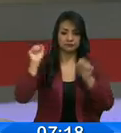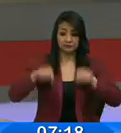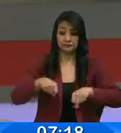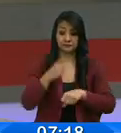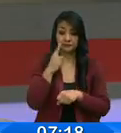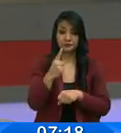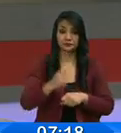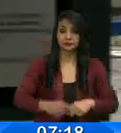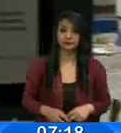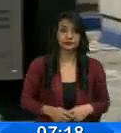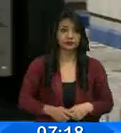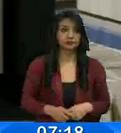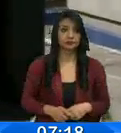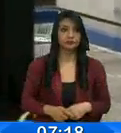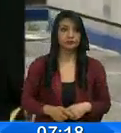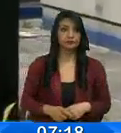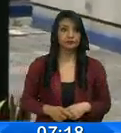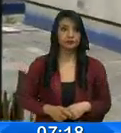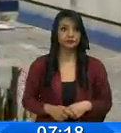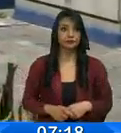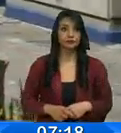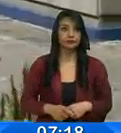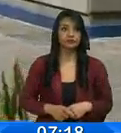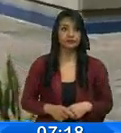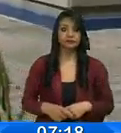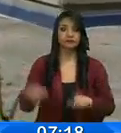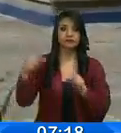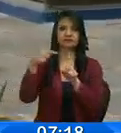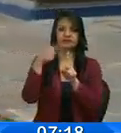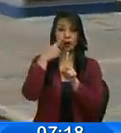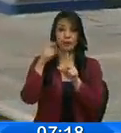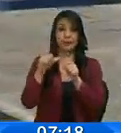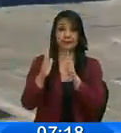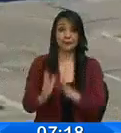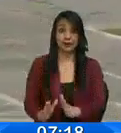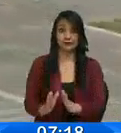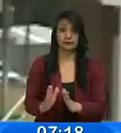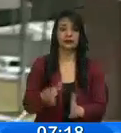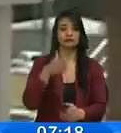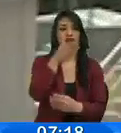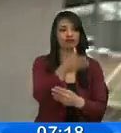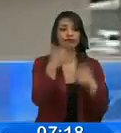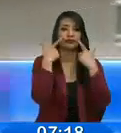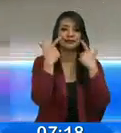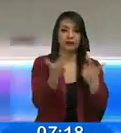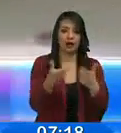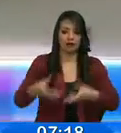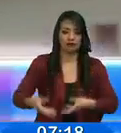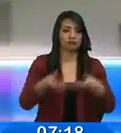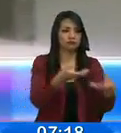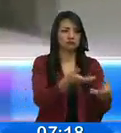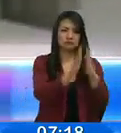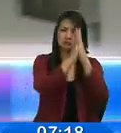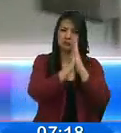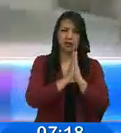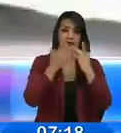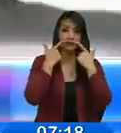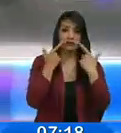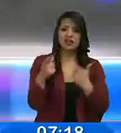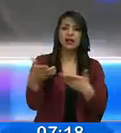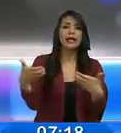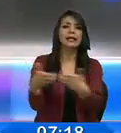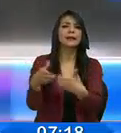Veamos. Llegó hasta la Fiscalía con un pedido en mano, que la autoridad arranque una investigación en torno al destino de los